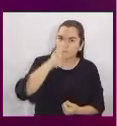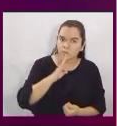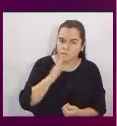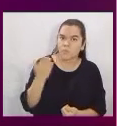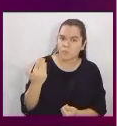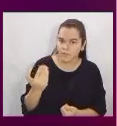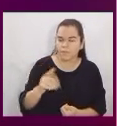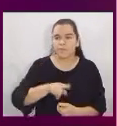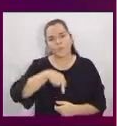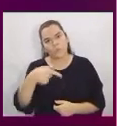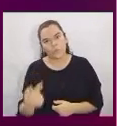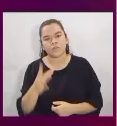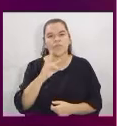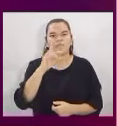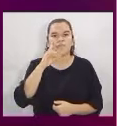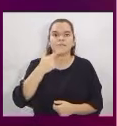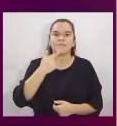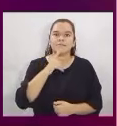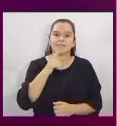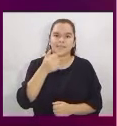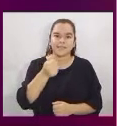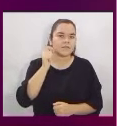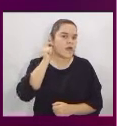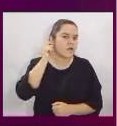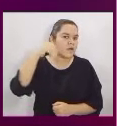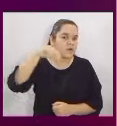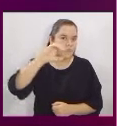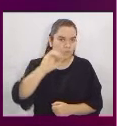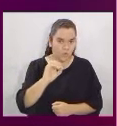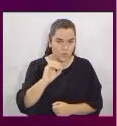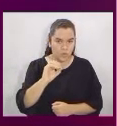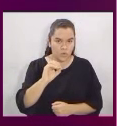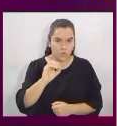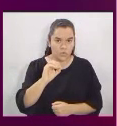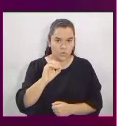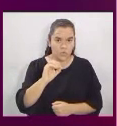hipoacusia, puede haber el nistagmo, que es el manejo